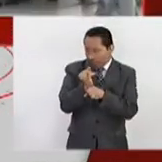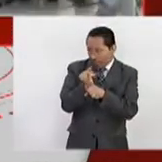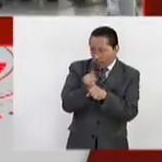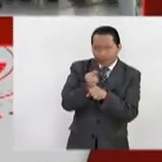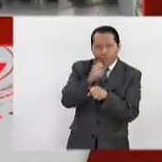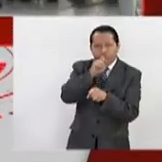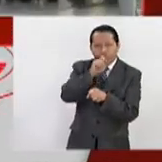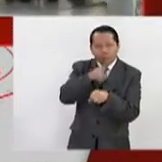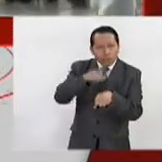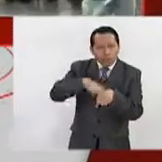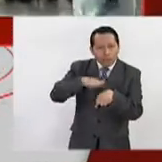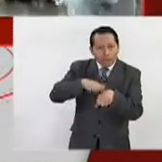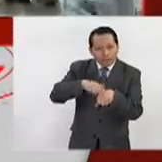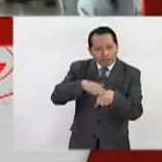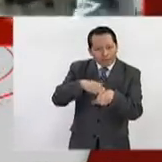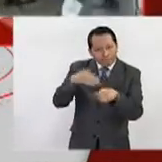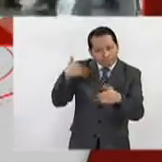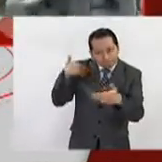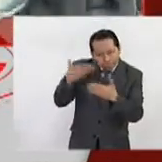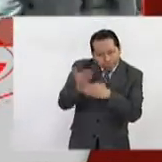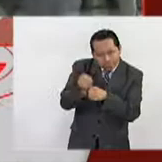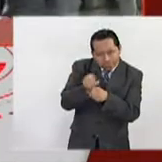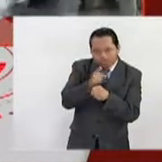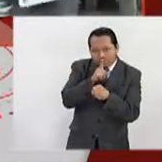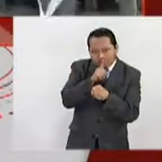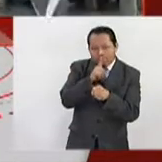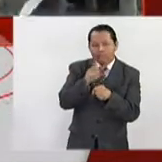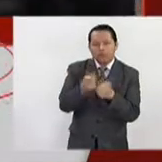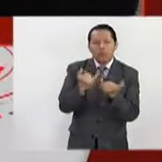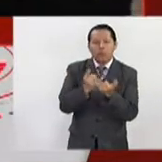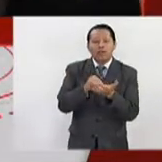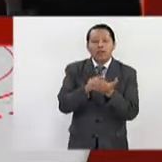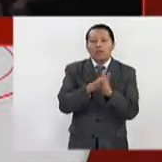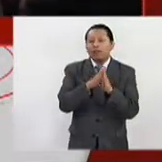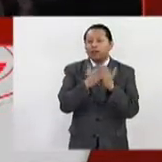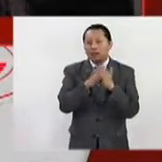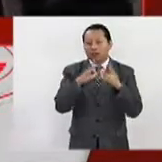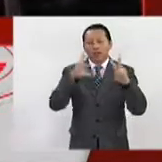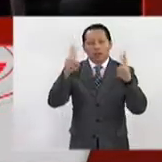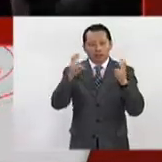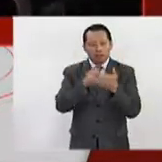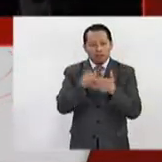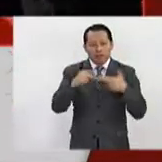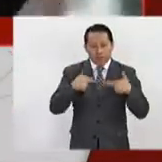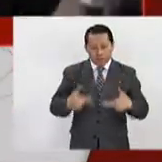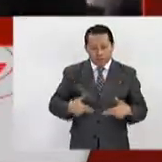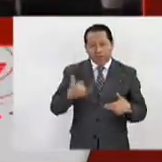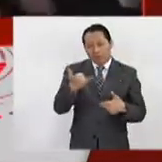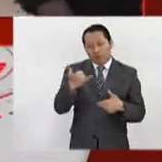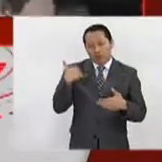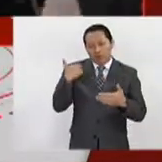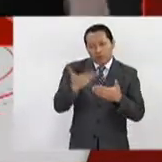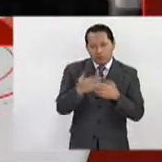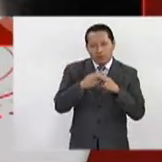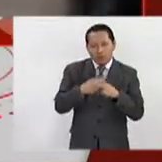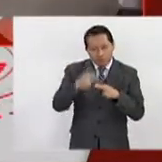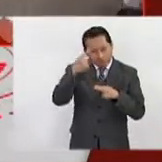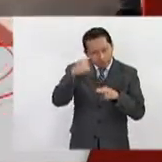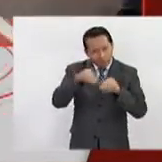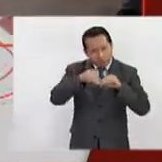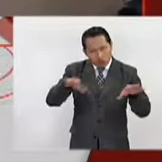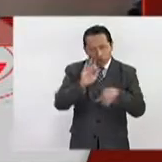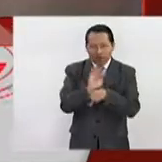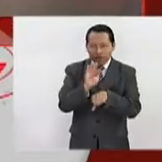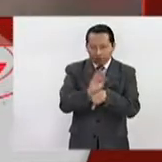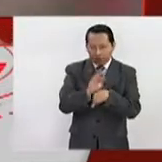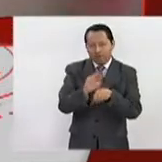fondo sobre esta trayectoria y sobre la obra que tengo publicada en temas de derechos humanos y toda esta trayectoria en difusión y defensa sobre